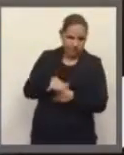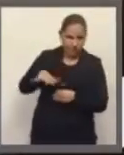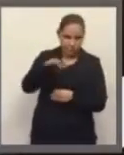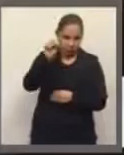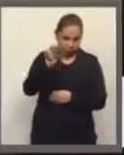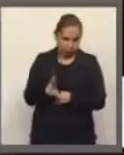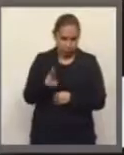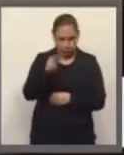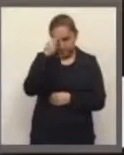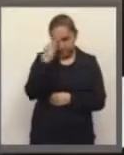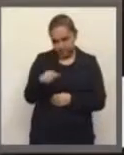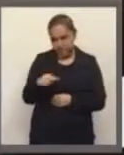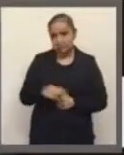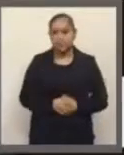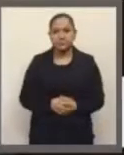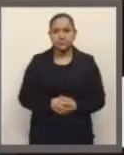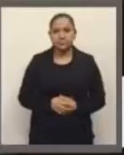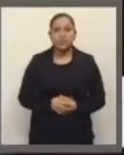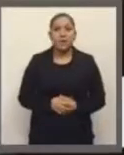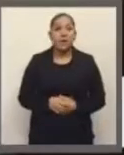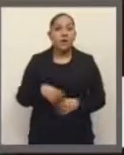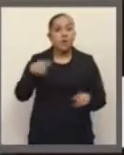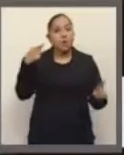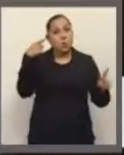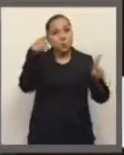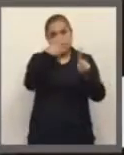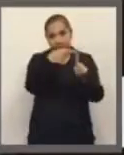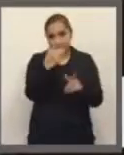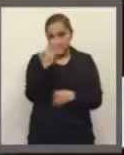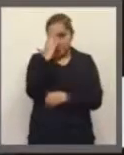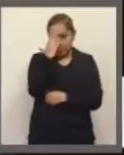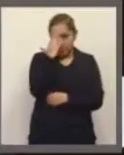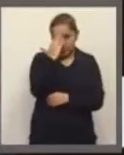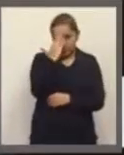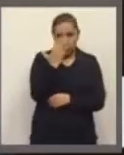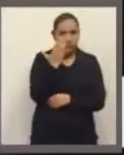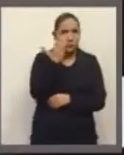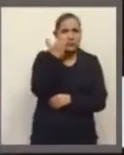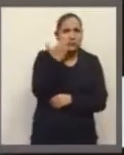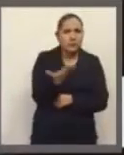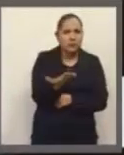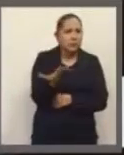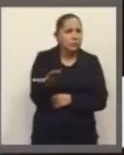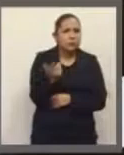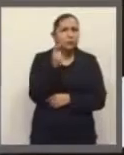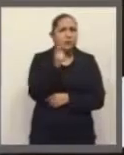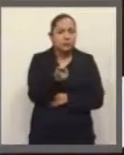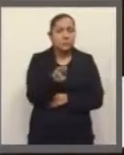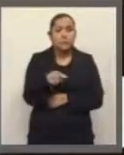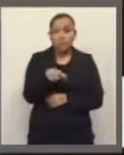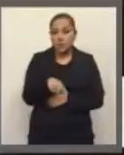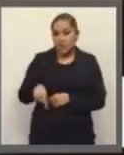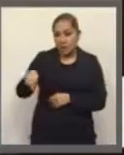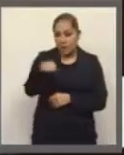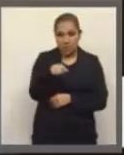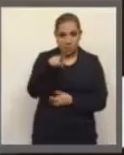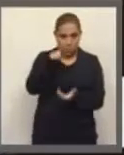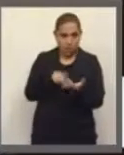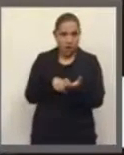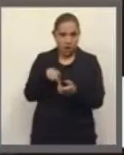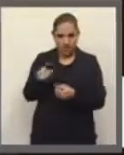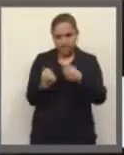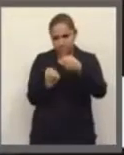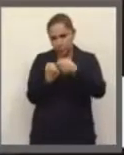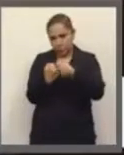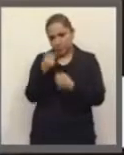El objetivo primordial será revertir la idea de que la problemática que se presenta en la